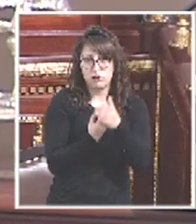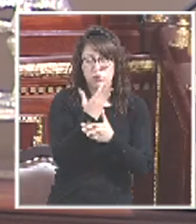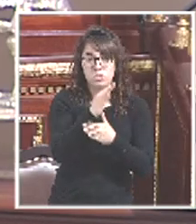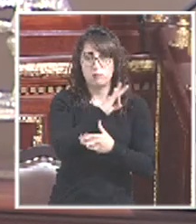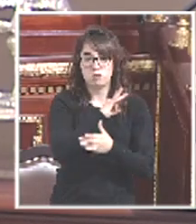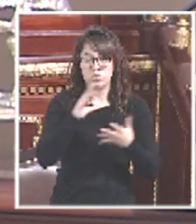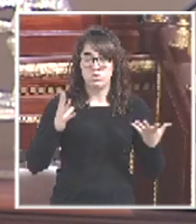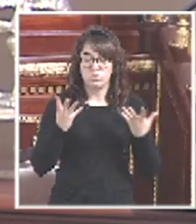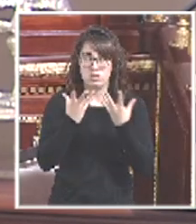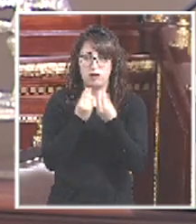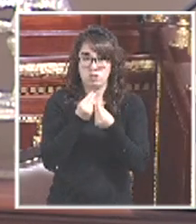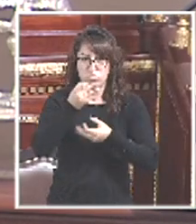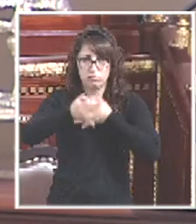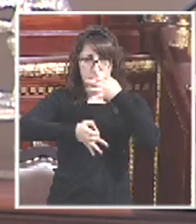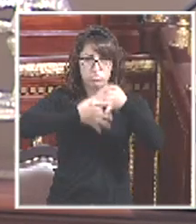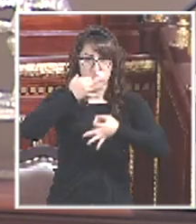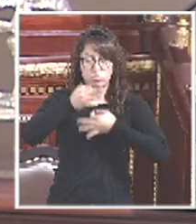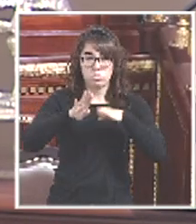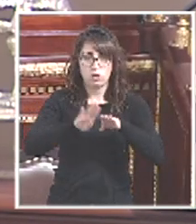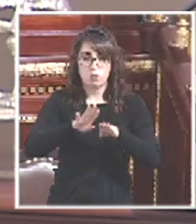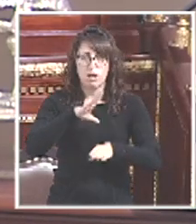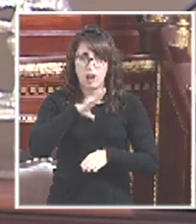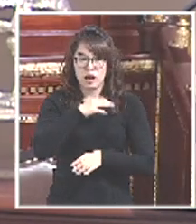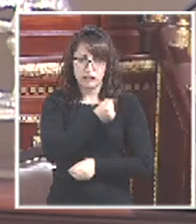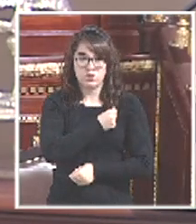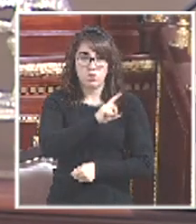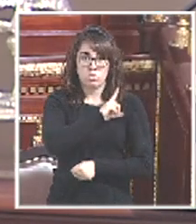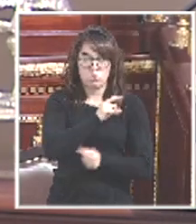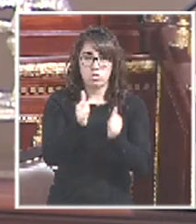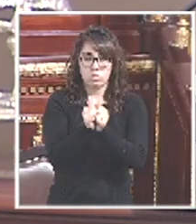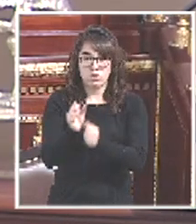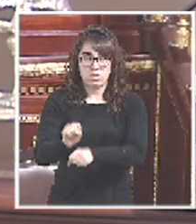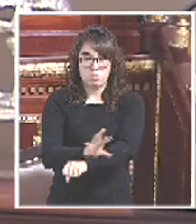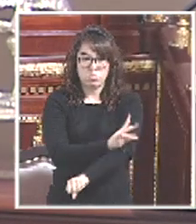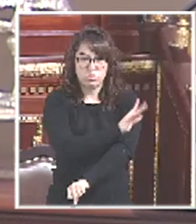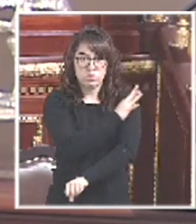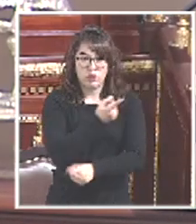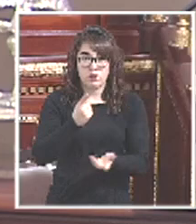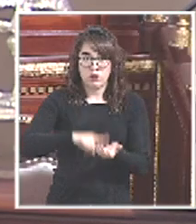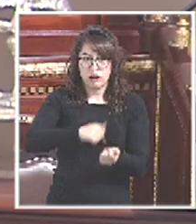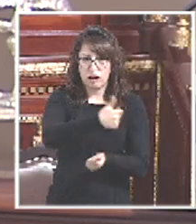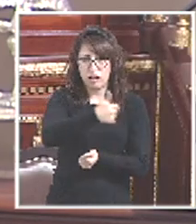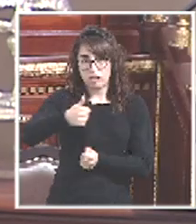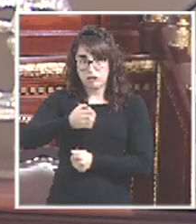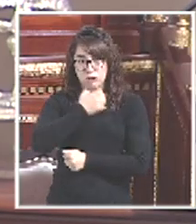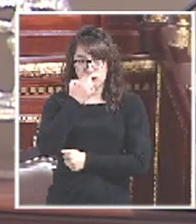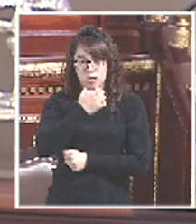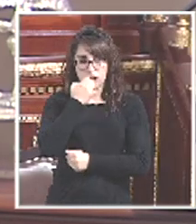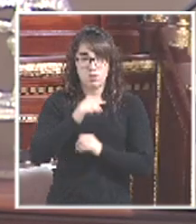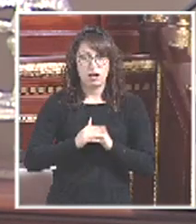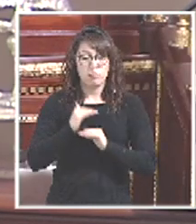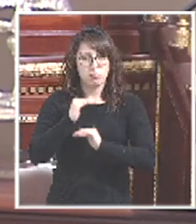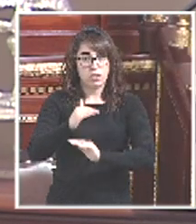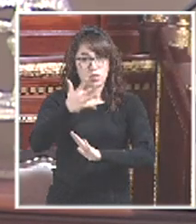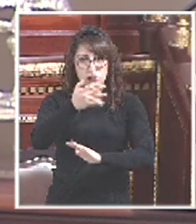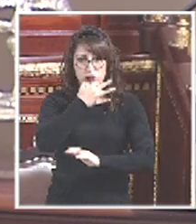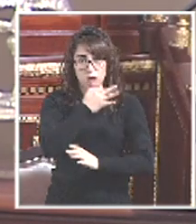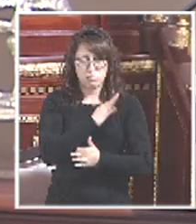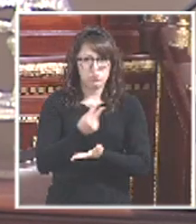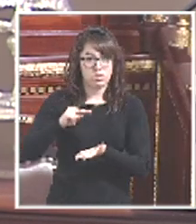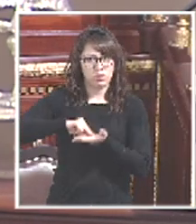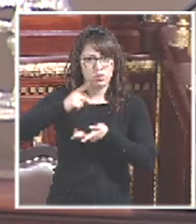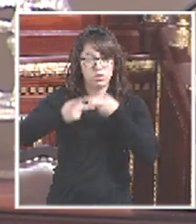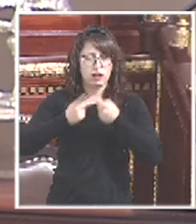para promover la salud emocional y reducir la violencia en el ámbito escolar, se concede el uso de la tribuna a la